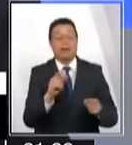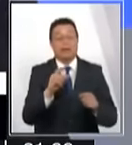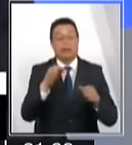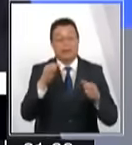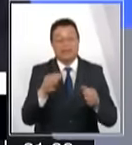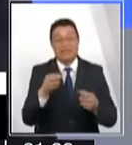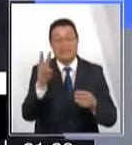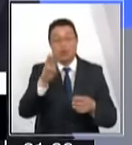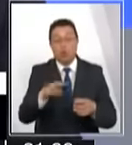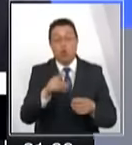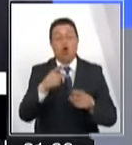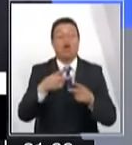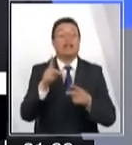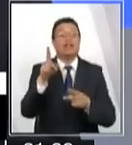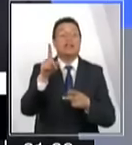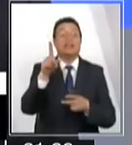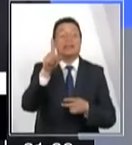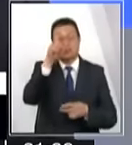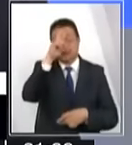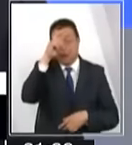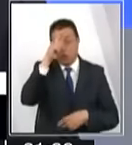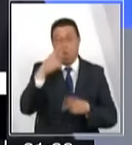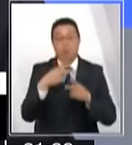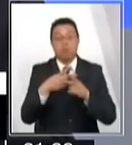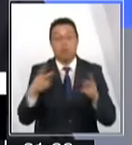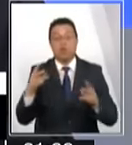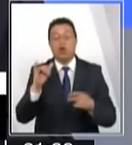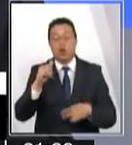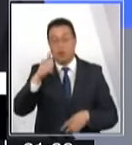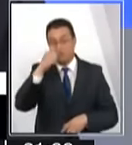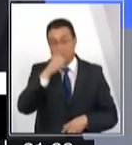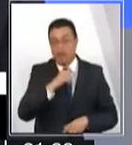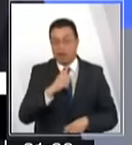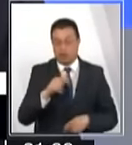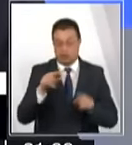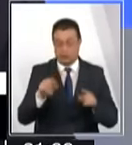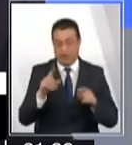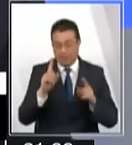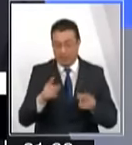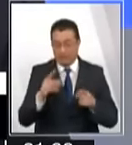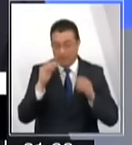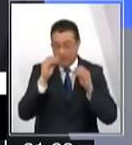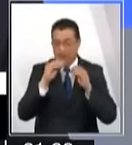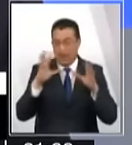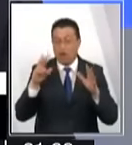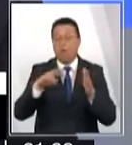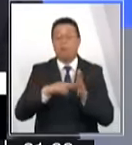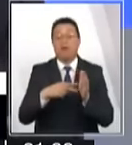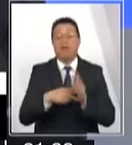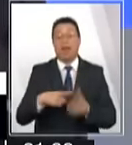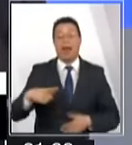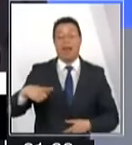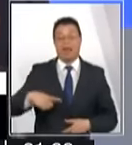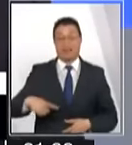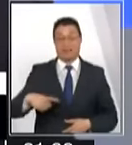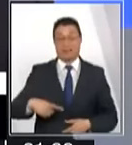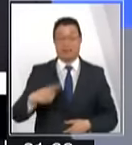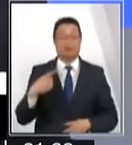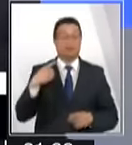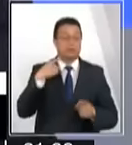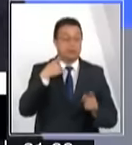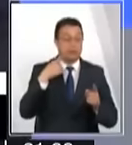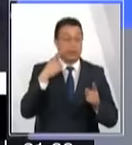público y privado si no es un tema solo de isapre eso es lo que hay que tener muy claro el problema de la licencia médica afecta a las